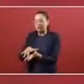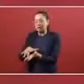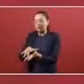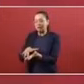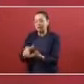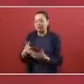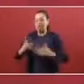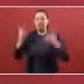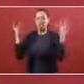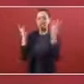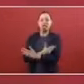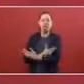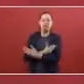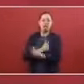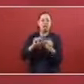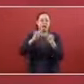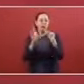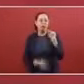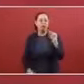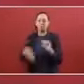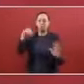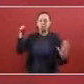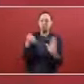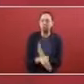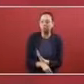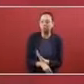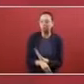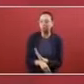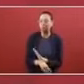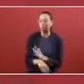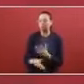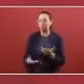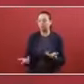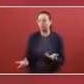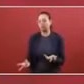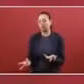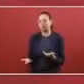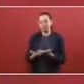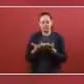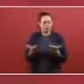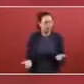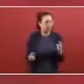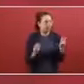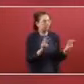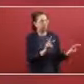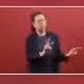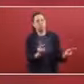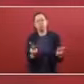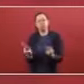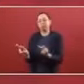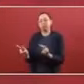que produjo la crisis de México, todo esto que estamos viendo ahora. Pero, en fin,